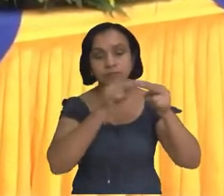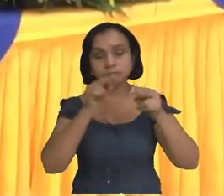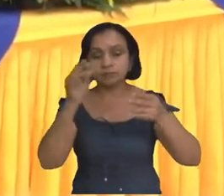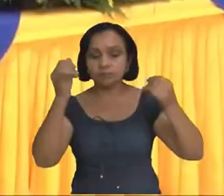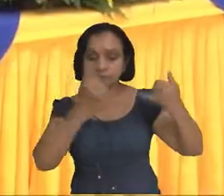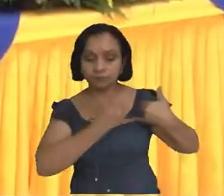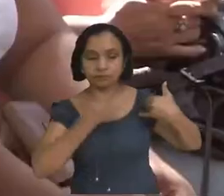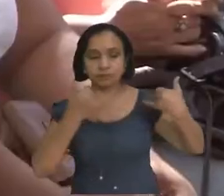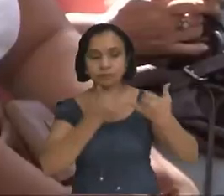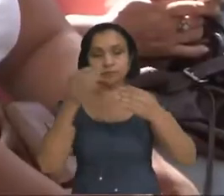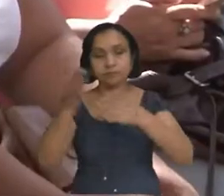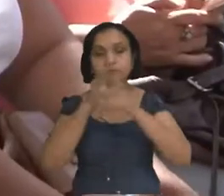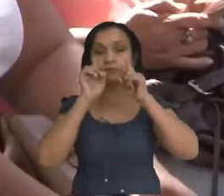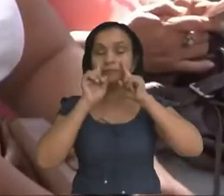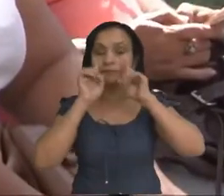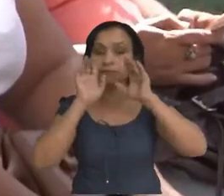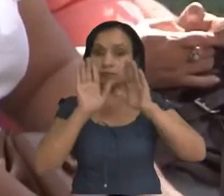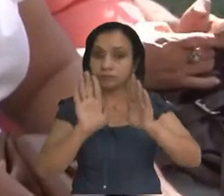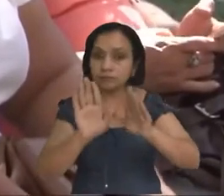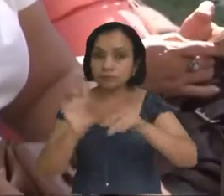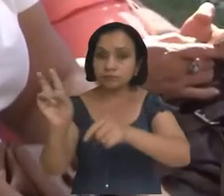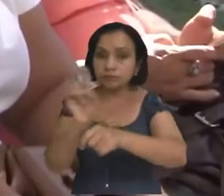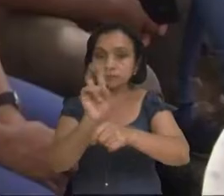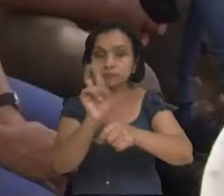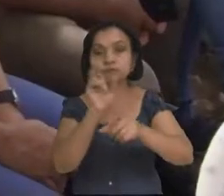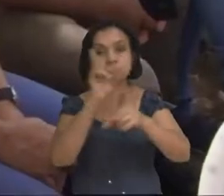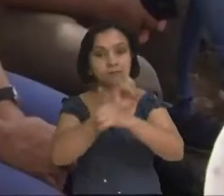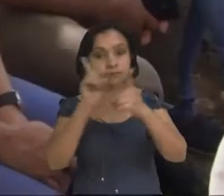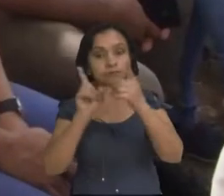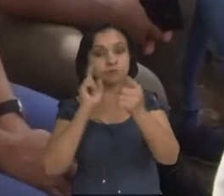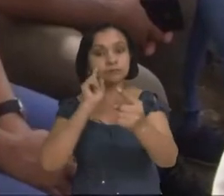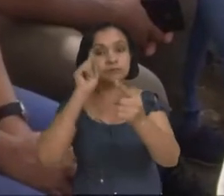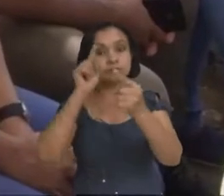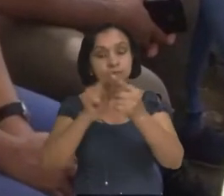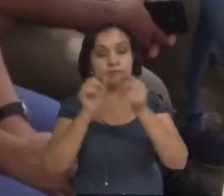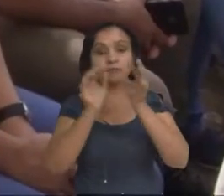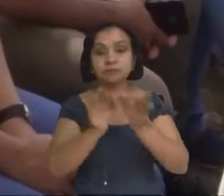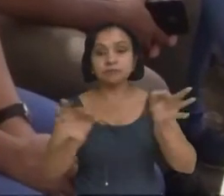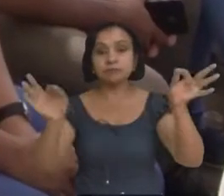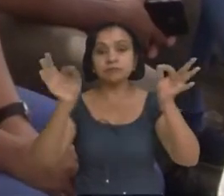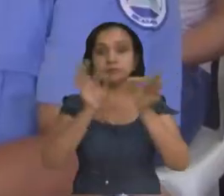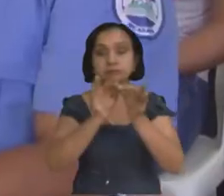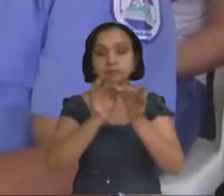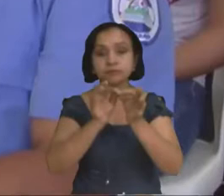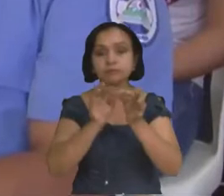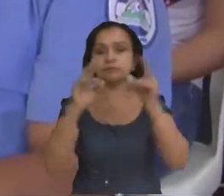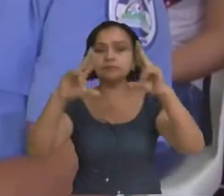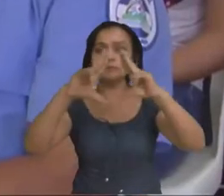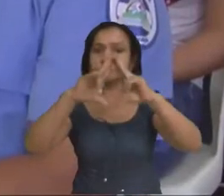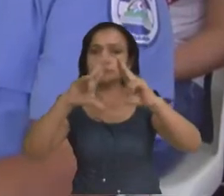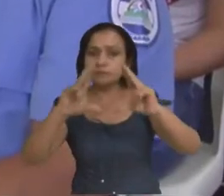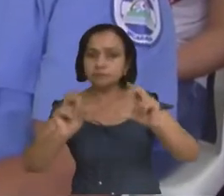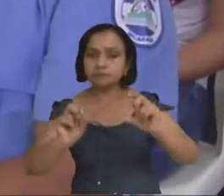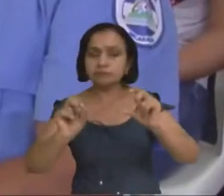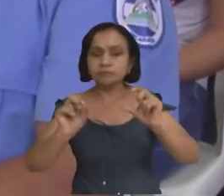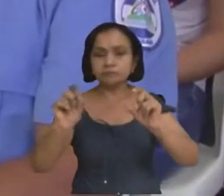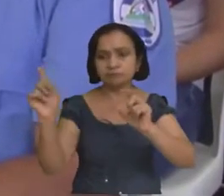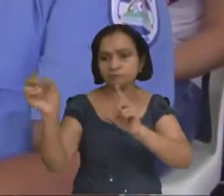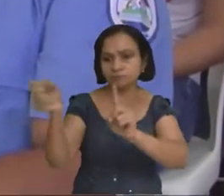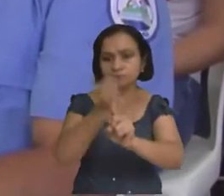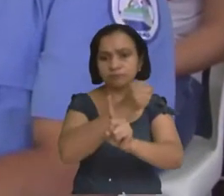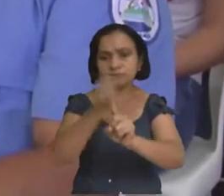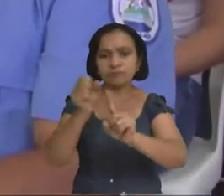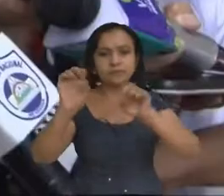instituciones encargadas de proteger y velar porque se cumpla el objetivo principal, que es tener una Nicaragua libre de violencia contra